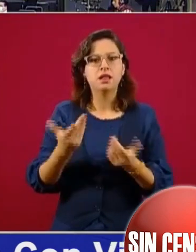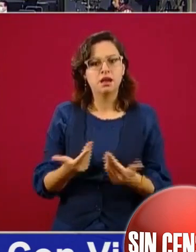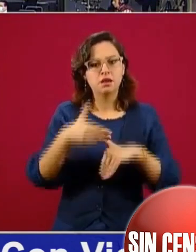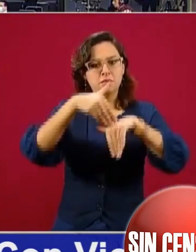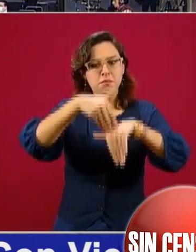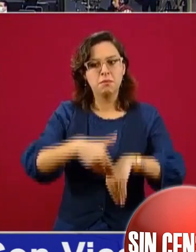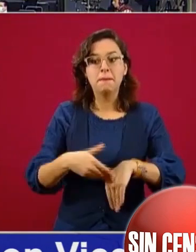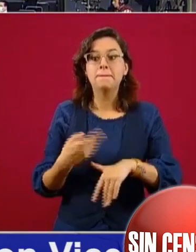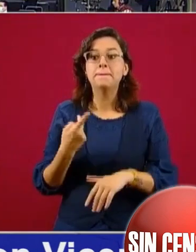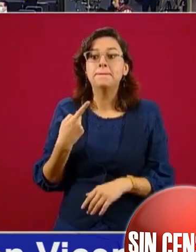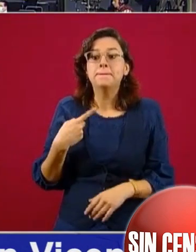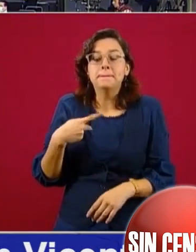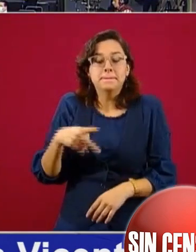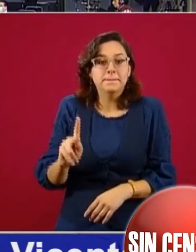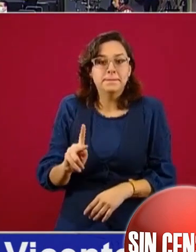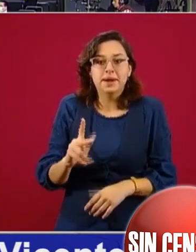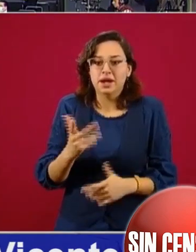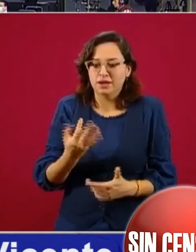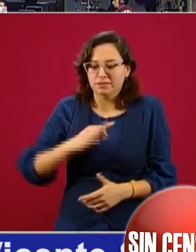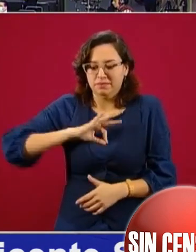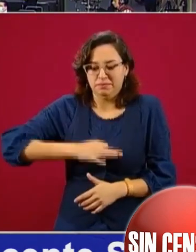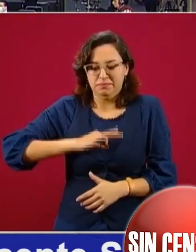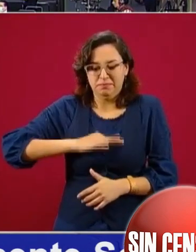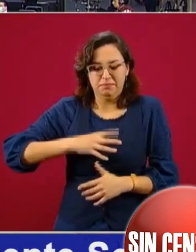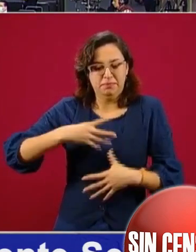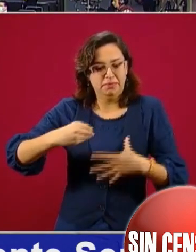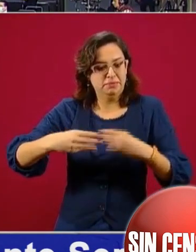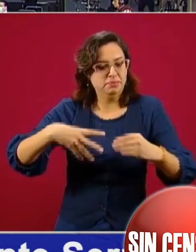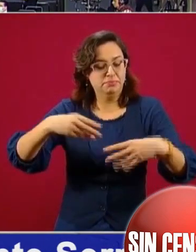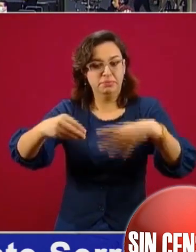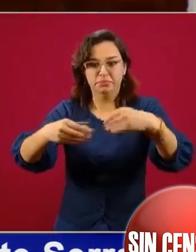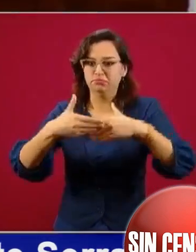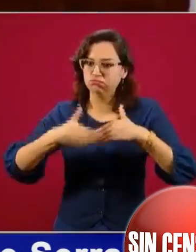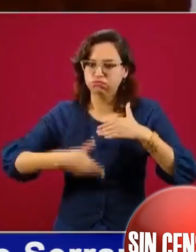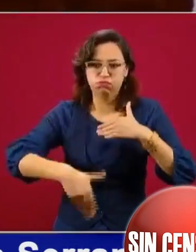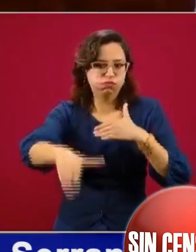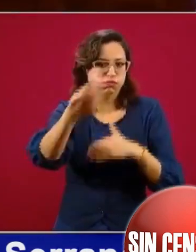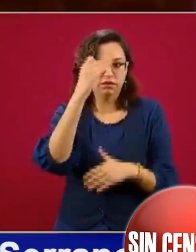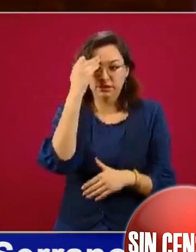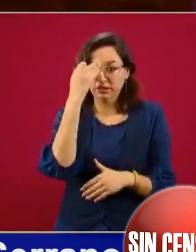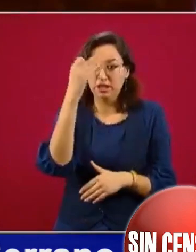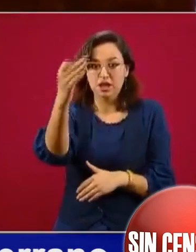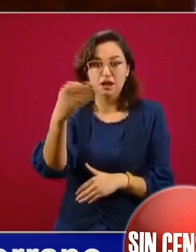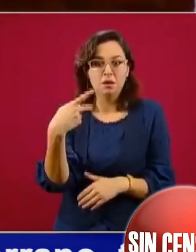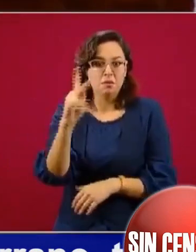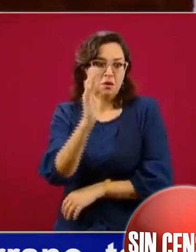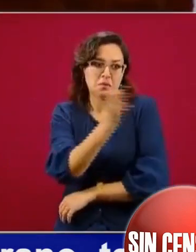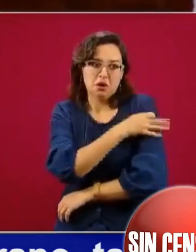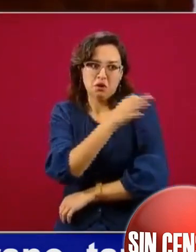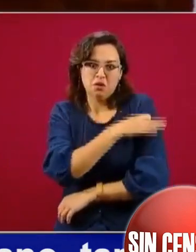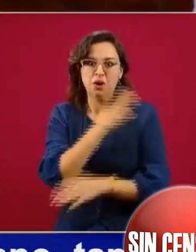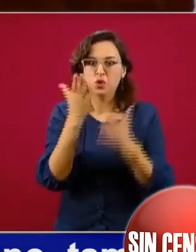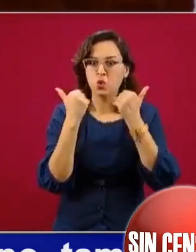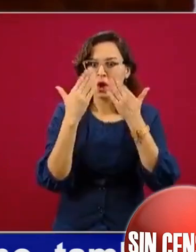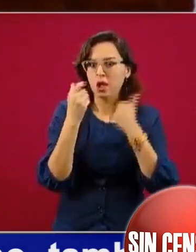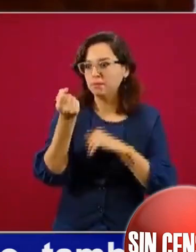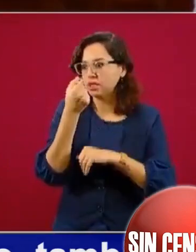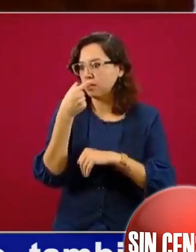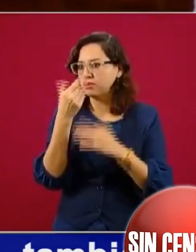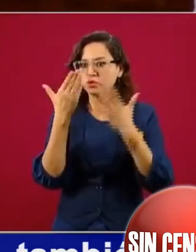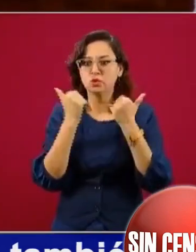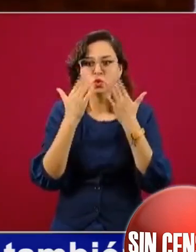con la pandemia vamos a seguir conviviendo durante mucho tiempo mientras no haya, digamos, una vacuna y demás, ¿no? Mientras no se pueda